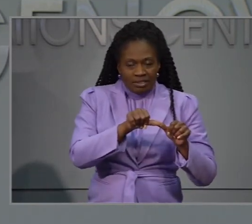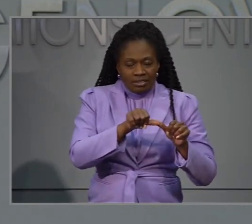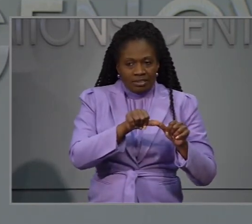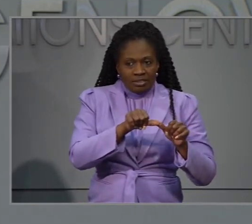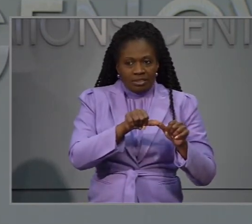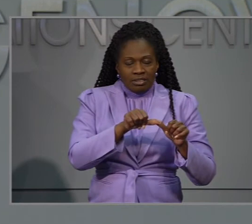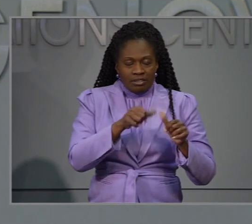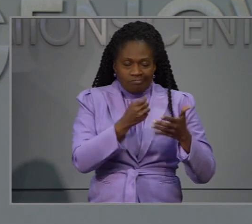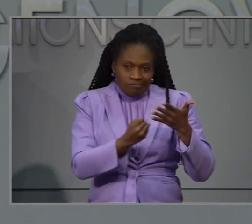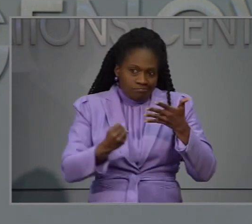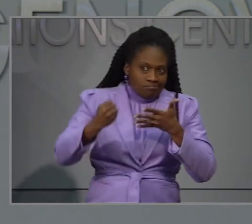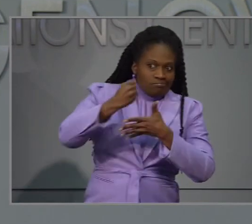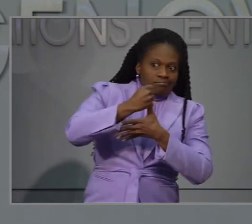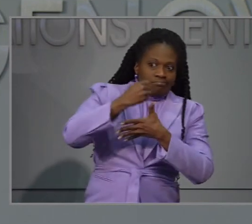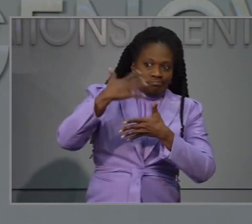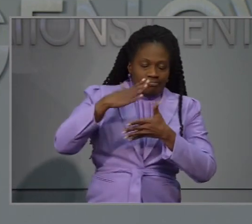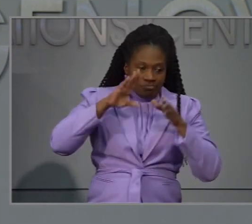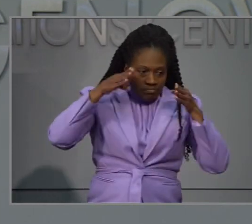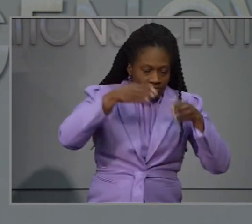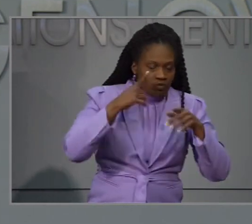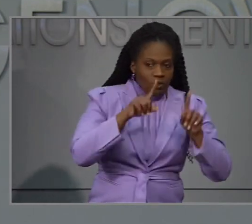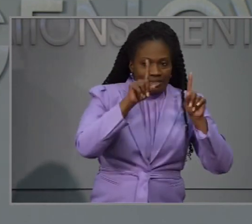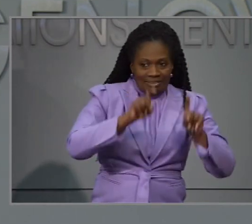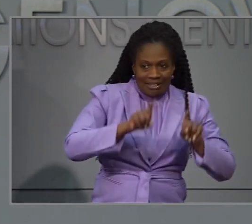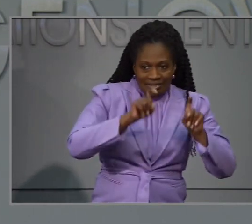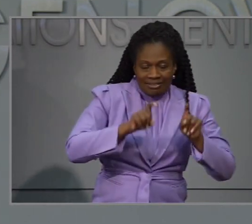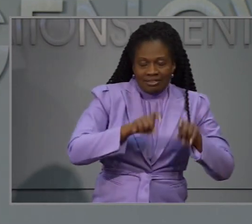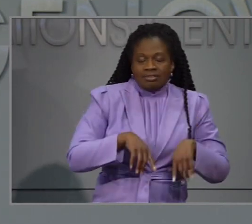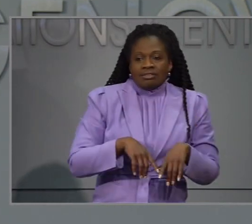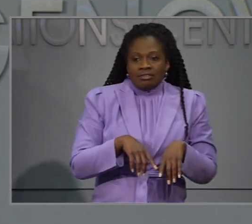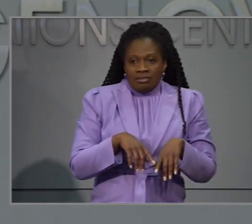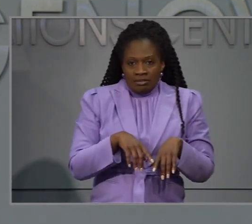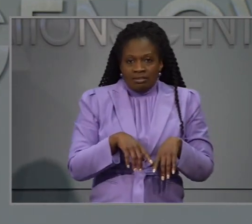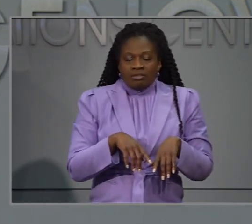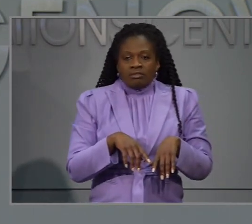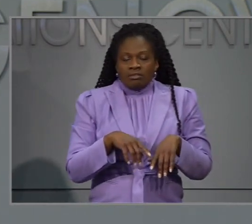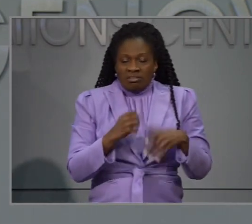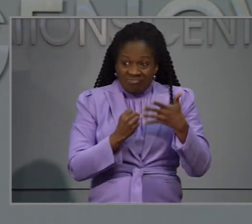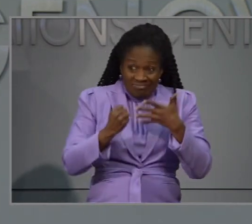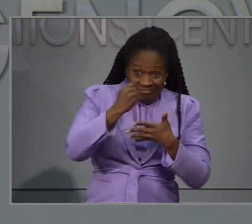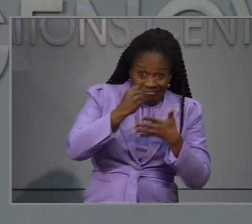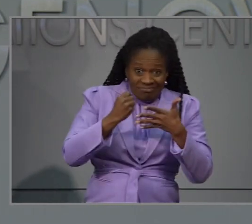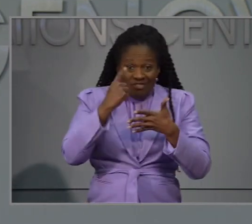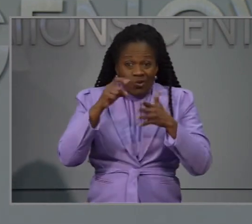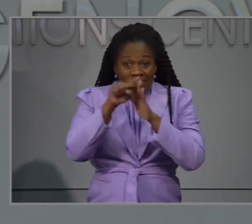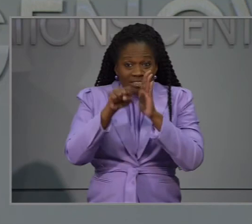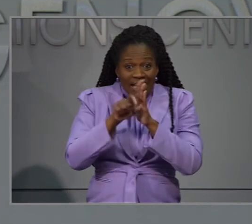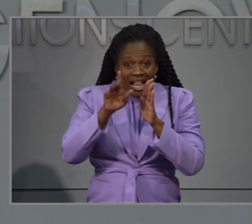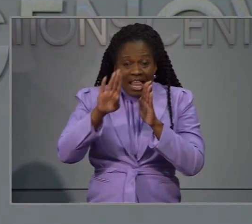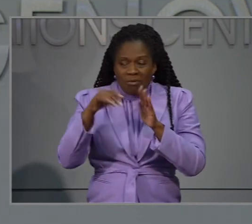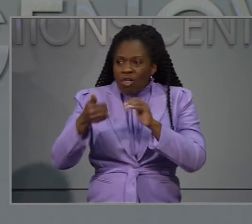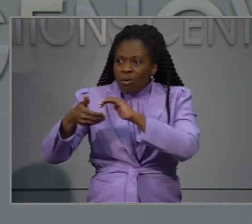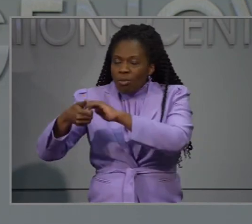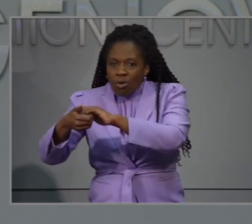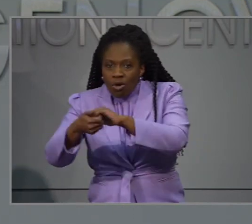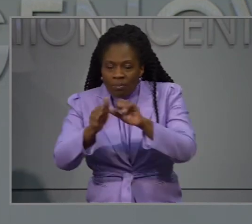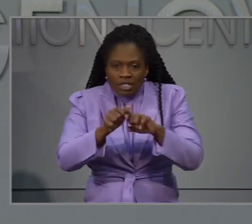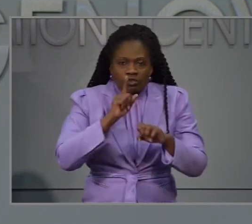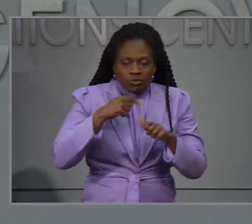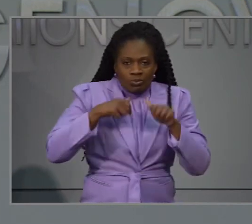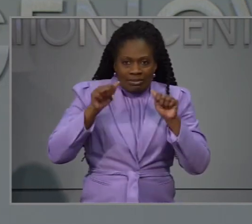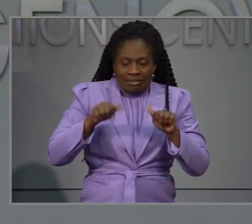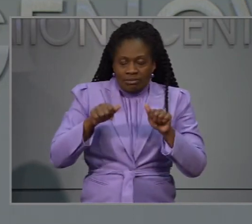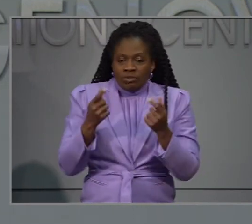lo que vamos a continuar teniendo pruebas en estos lugares van a ser nuestra prioridad también en nuestros laboratorios estamos usando